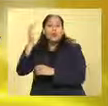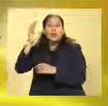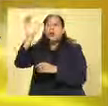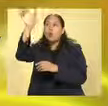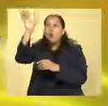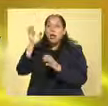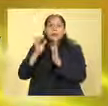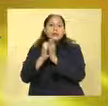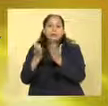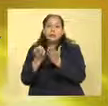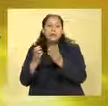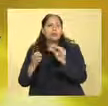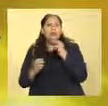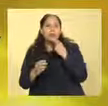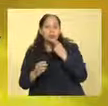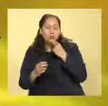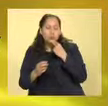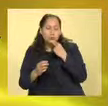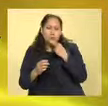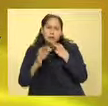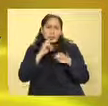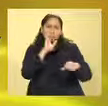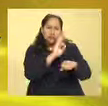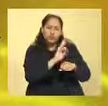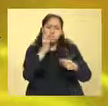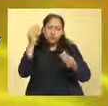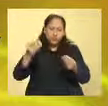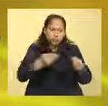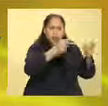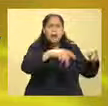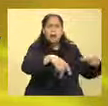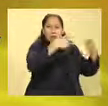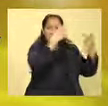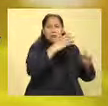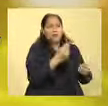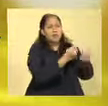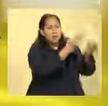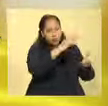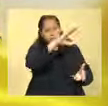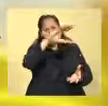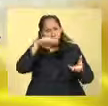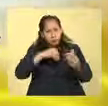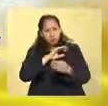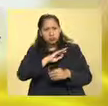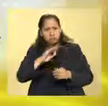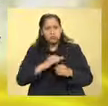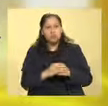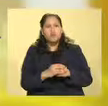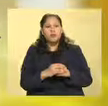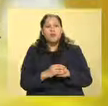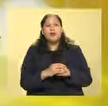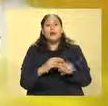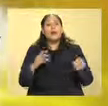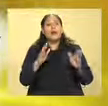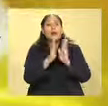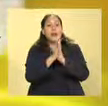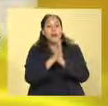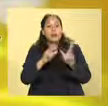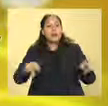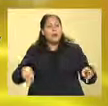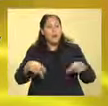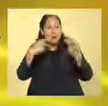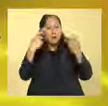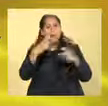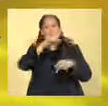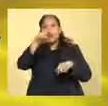Ajá, claro. Entonces, o una enciclopedia, ya no la van a utilizar. ¿Qué pueden hacer? Pues vender sus libros entre